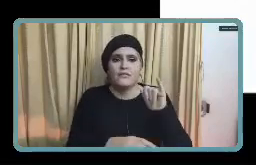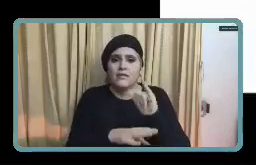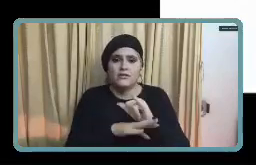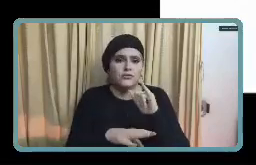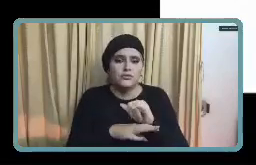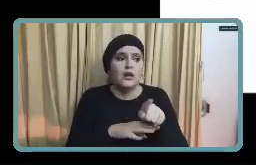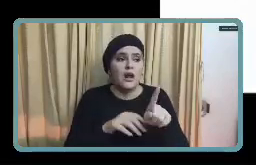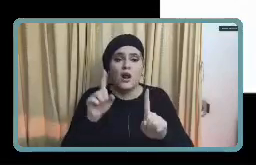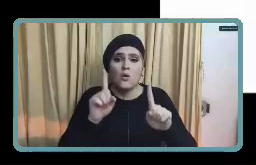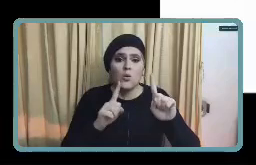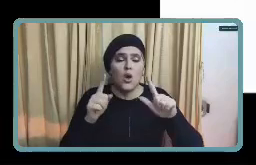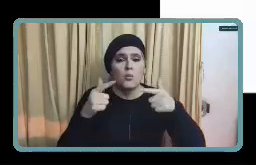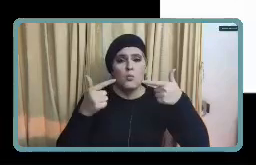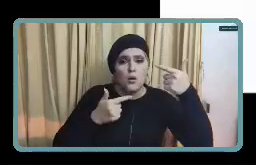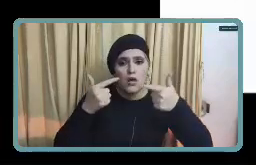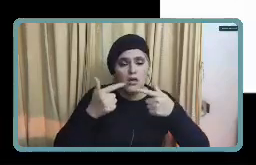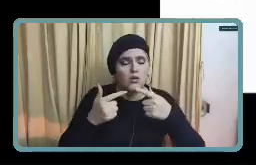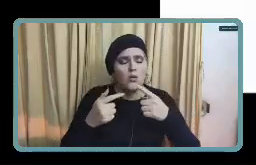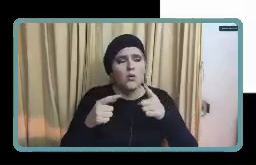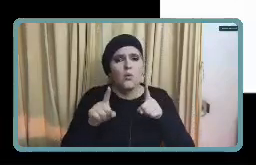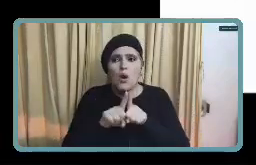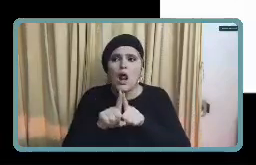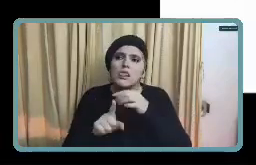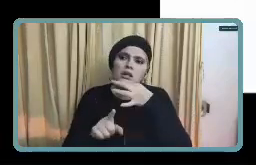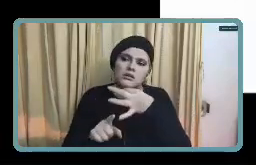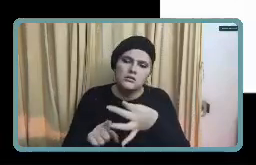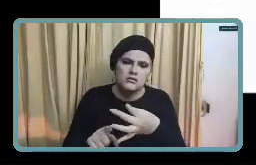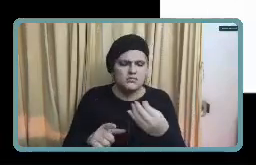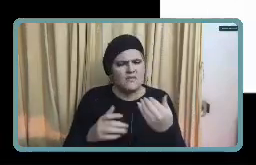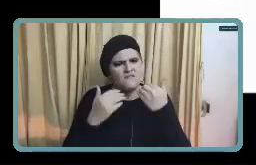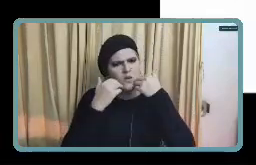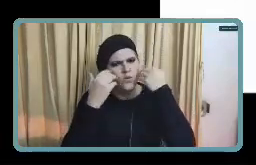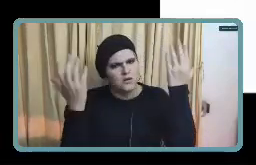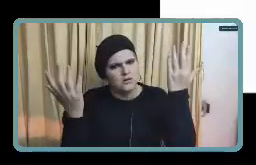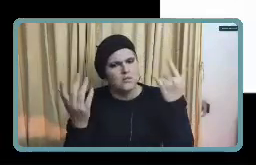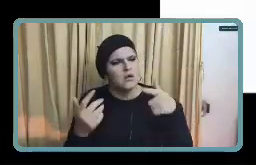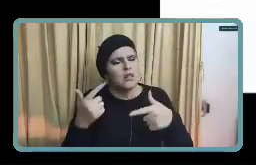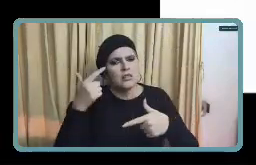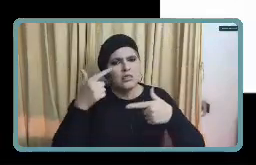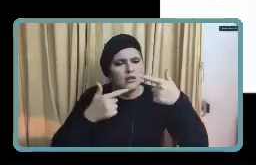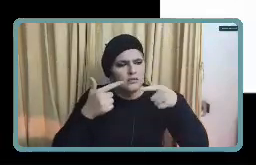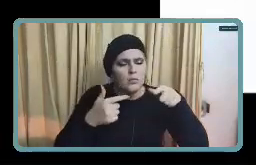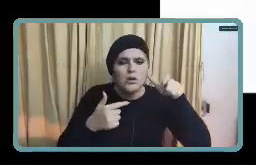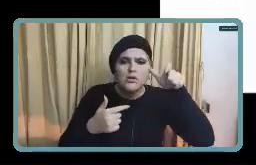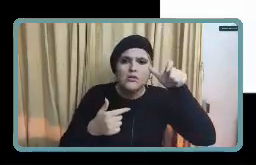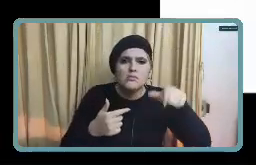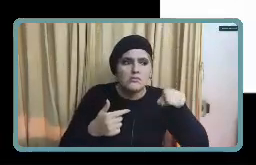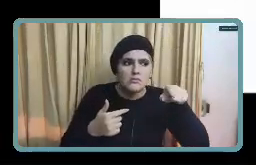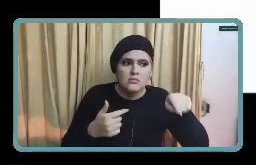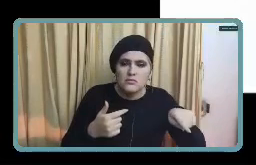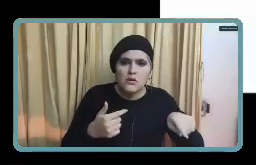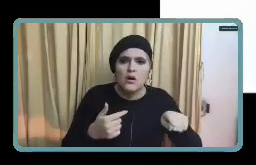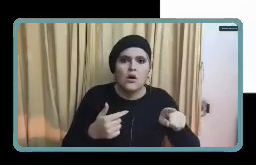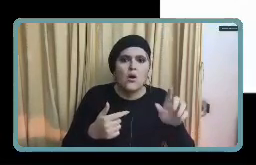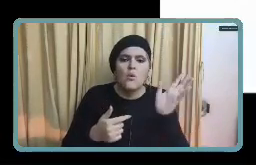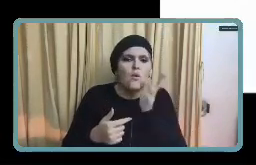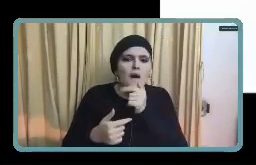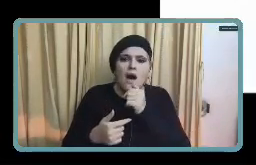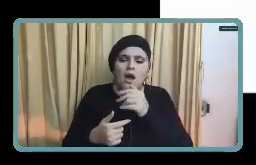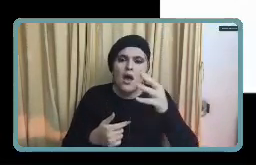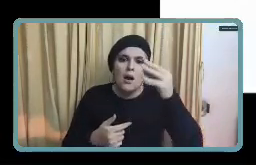vergonzoso, insisto, que políticos tengan tan poco conocimiento en el autismo. Es vergonzoso que